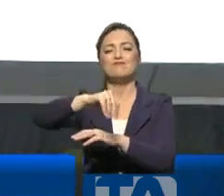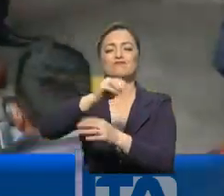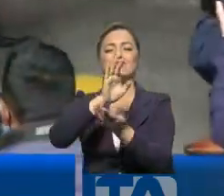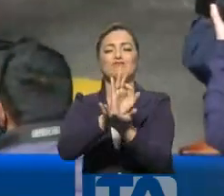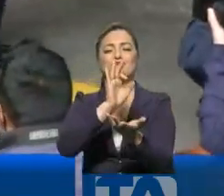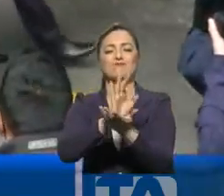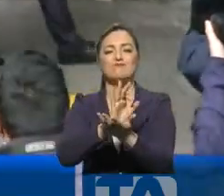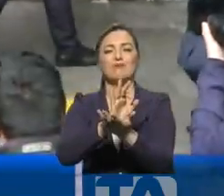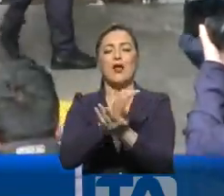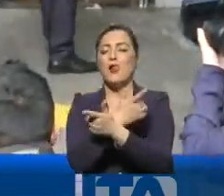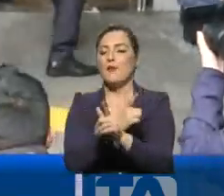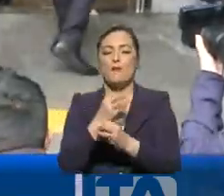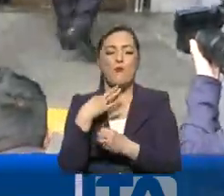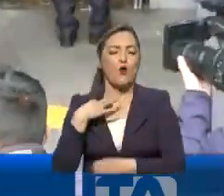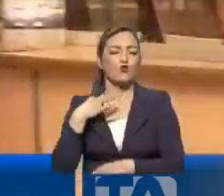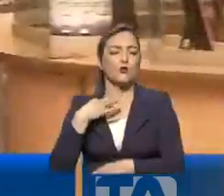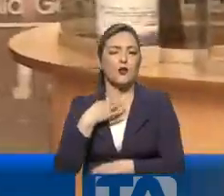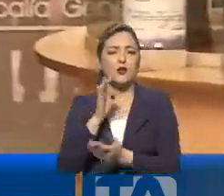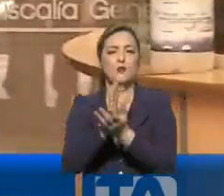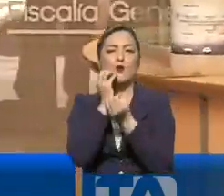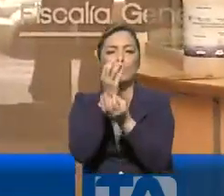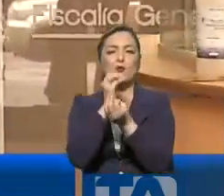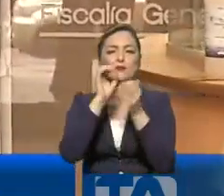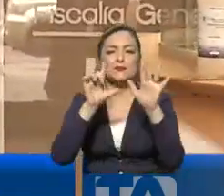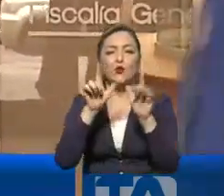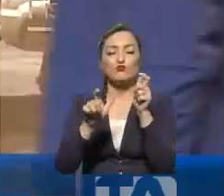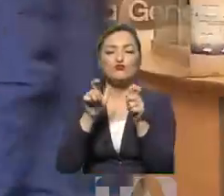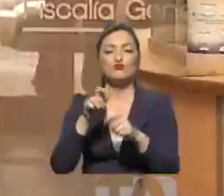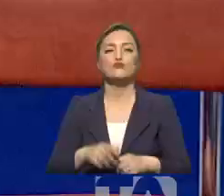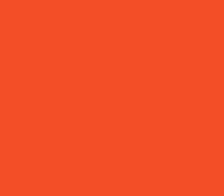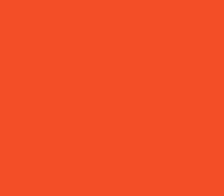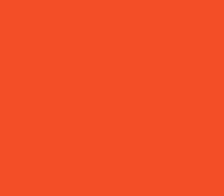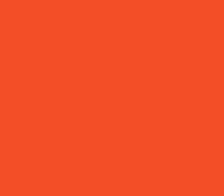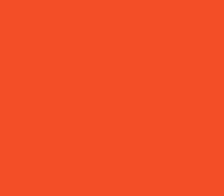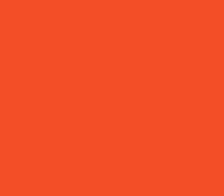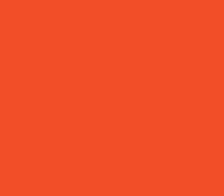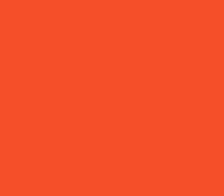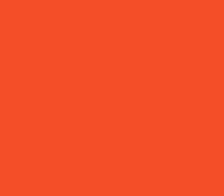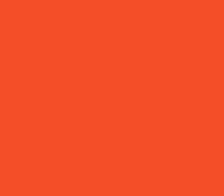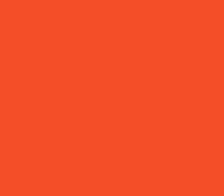voluntaria 7 personas más. Daniela Valencia, 24 horas.